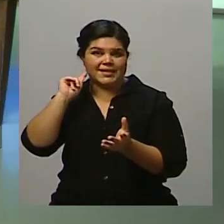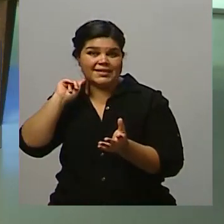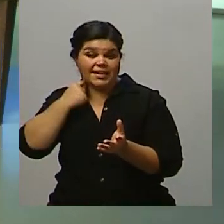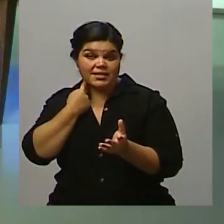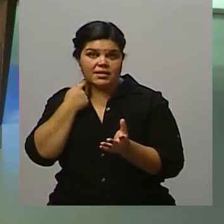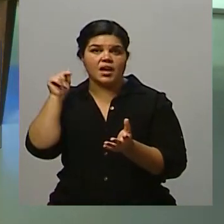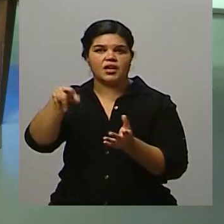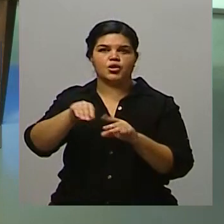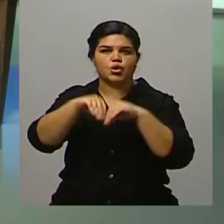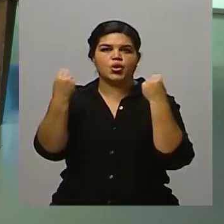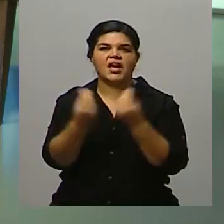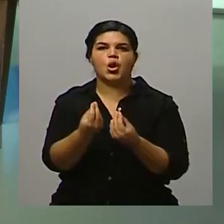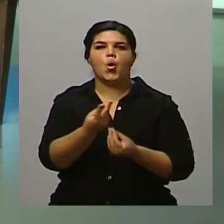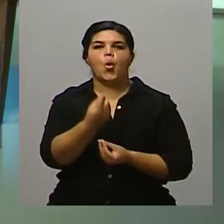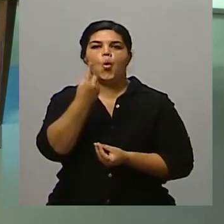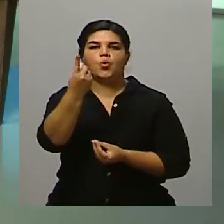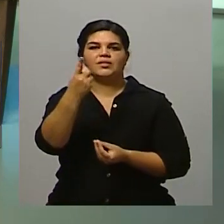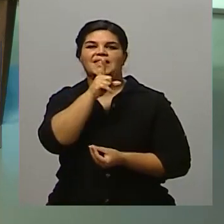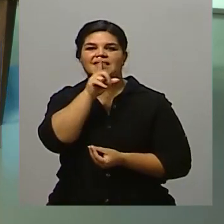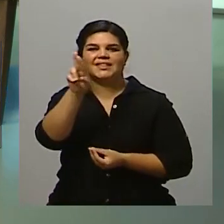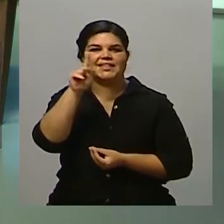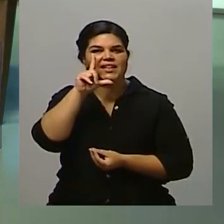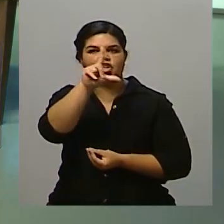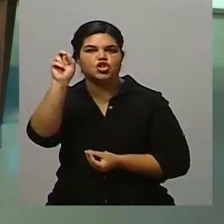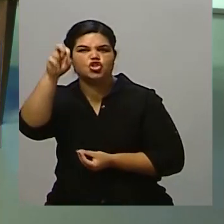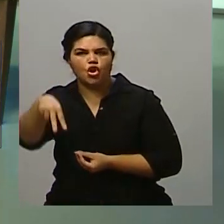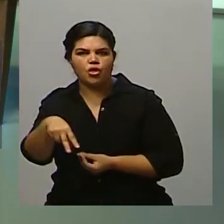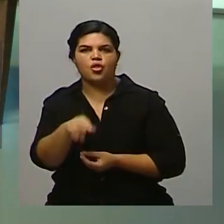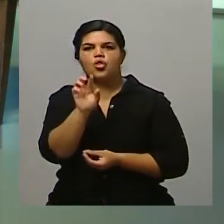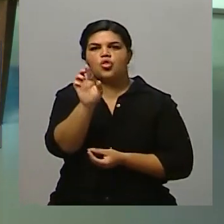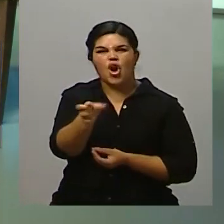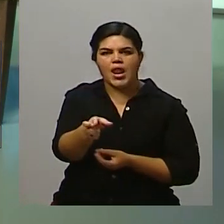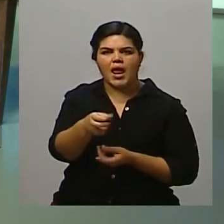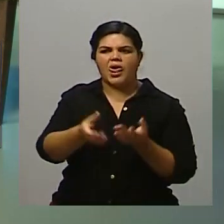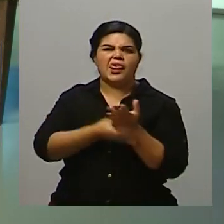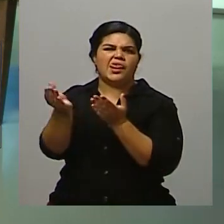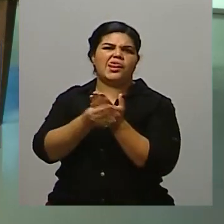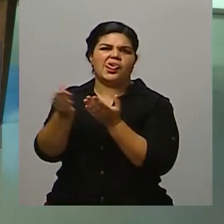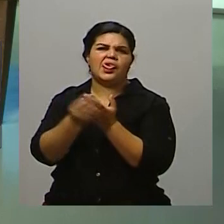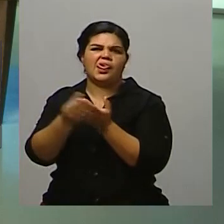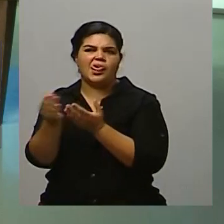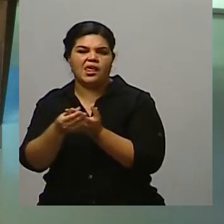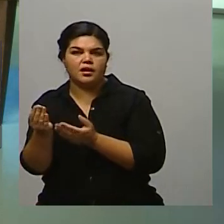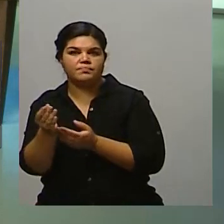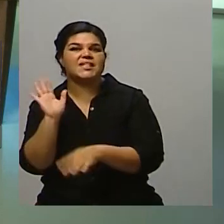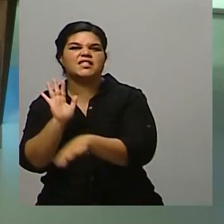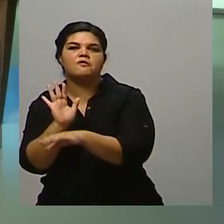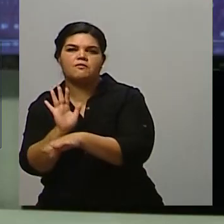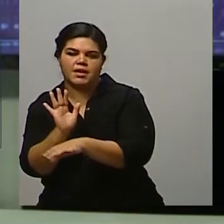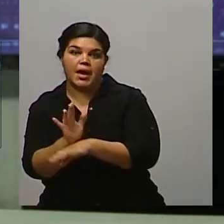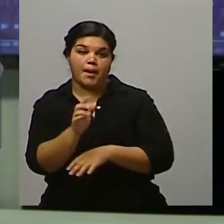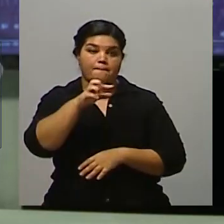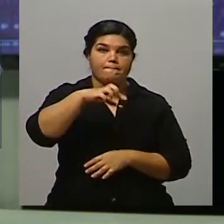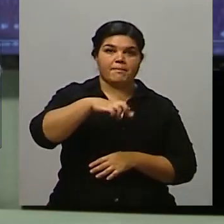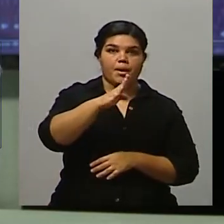trillón por año por ineficiencias en la inversión pública. Puesto de otro modo, nos podríamos ahorrar casi 2 PBI argentinos quizás,